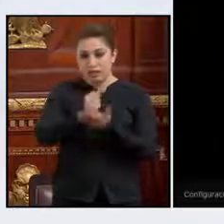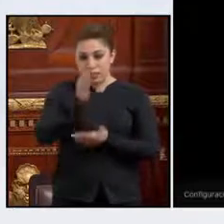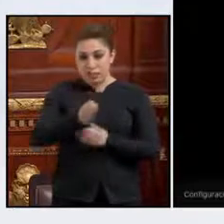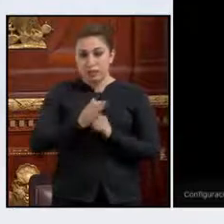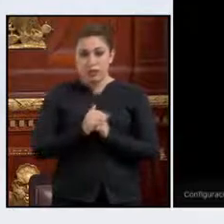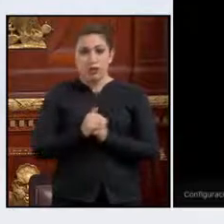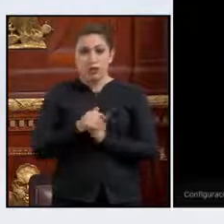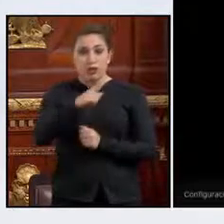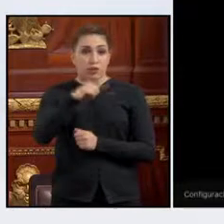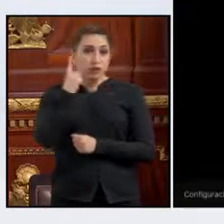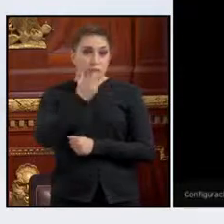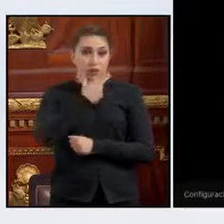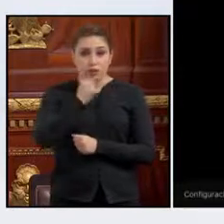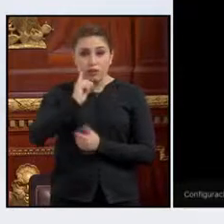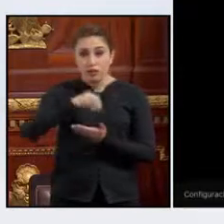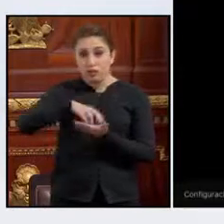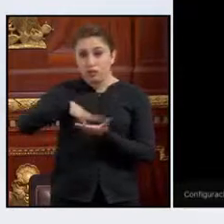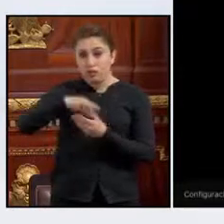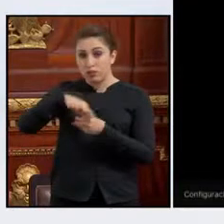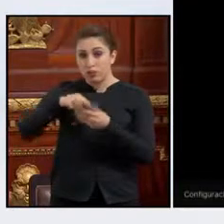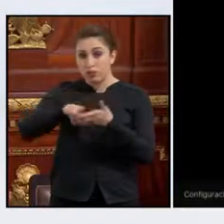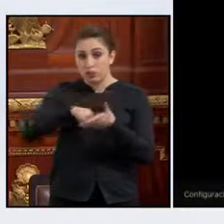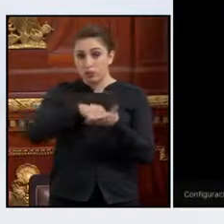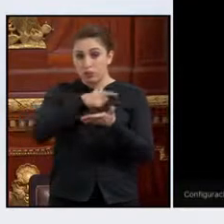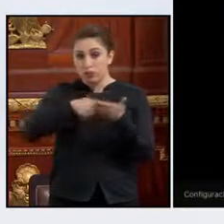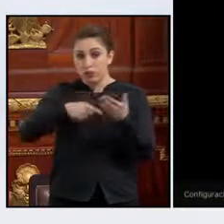falta emitir su voto?